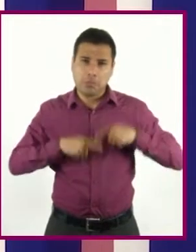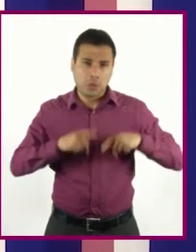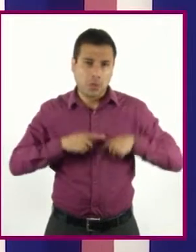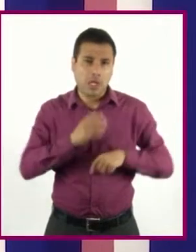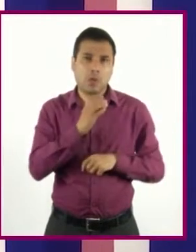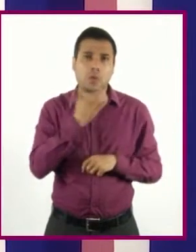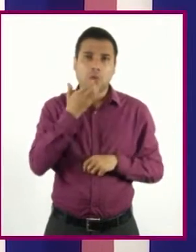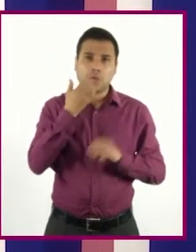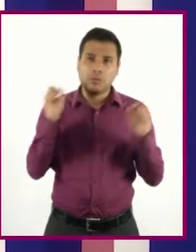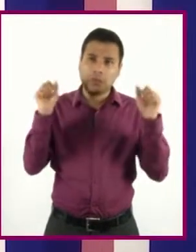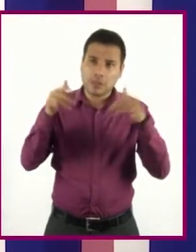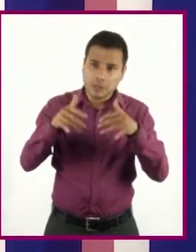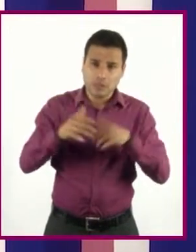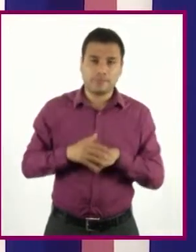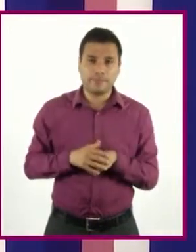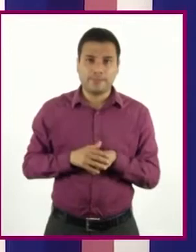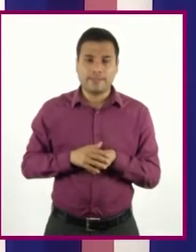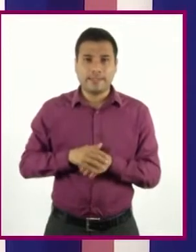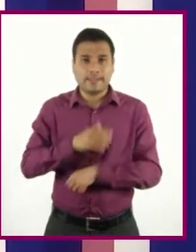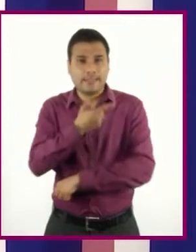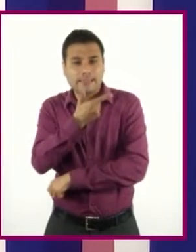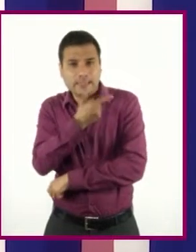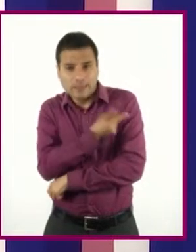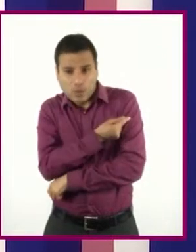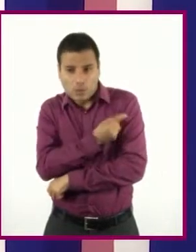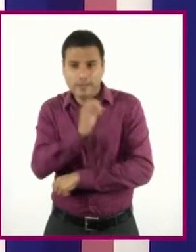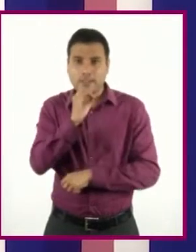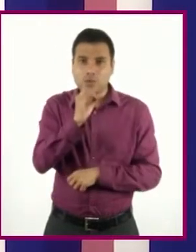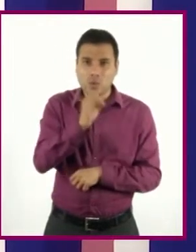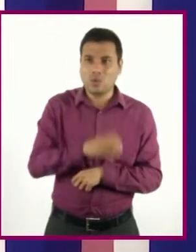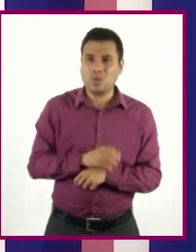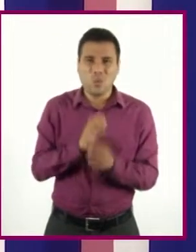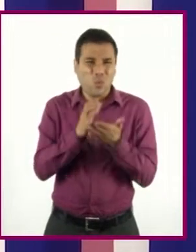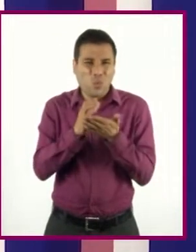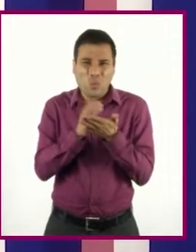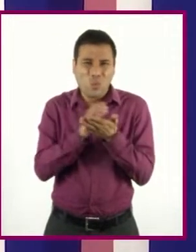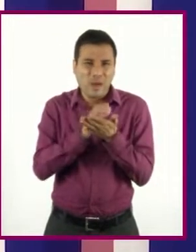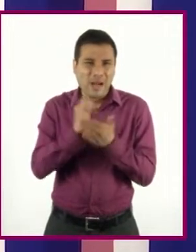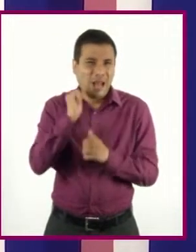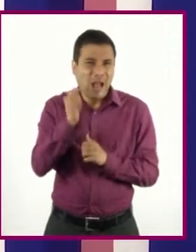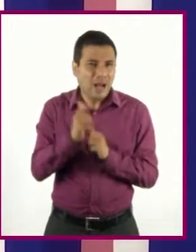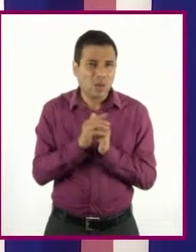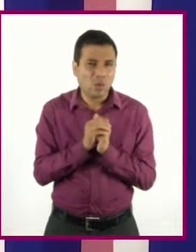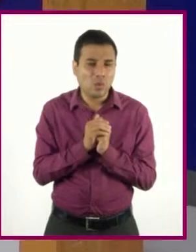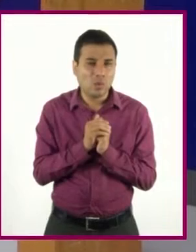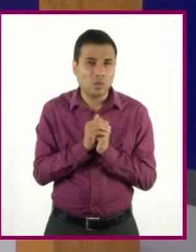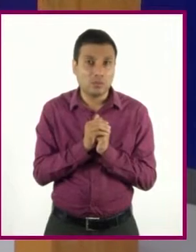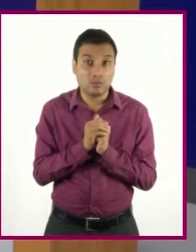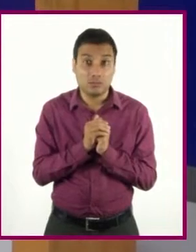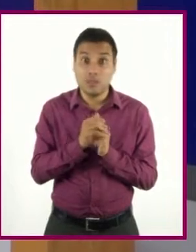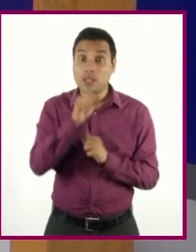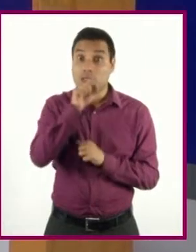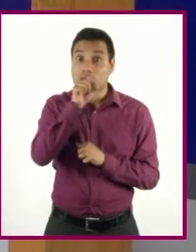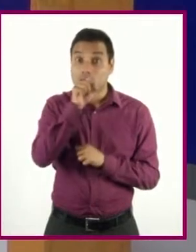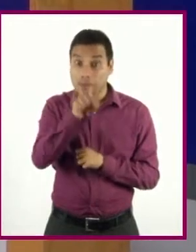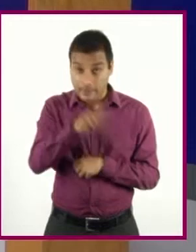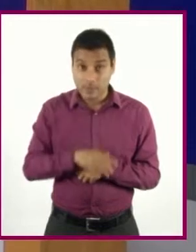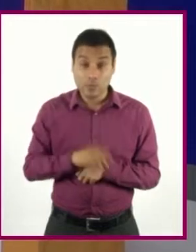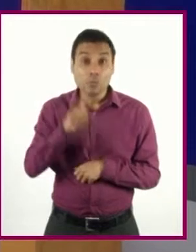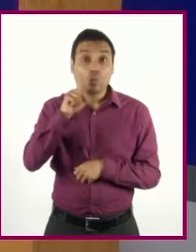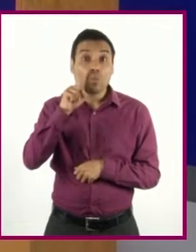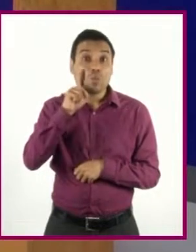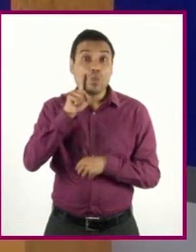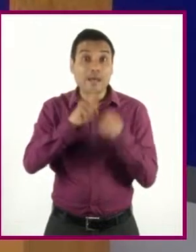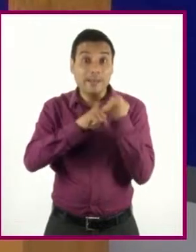pongan inyecciones o le limpie una curación. Bueno, me han contado que hasta niños ha traído al mundo. ¿Qué